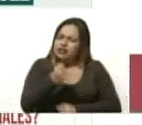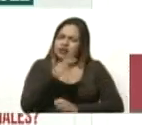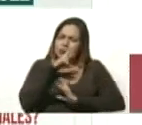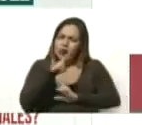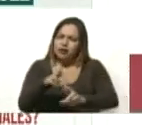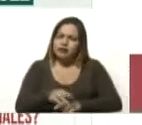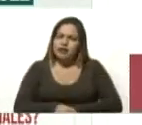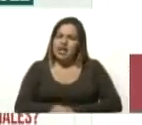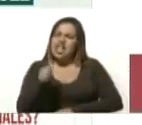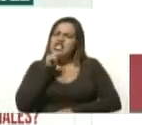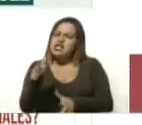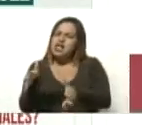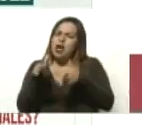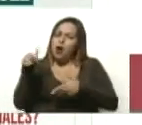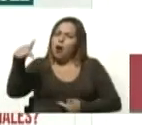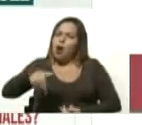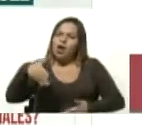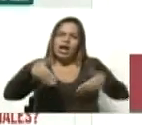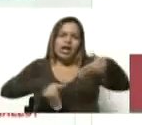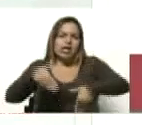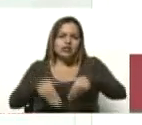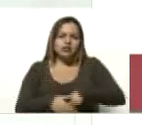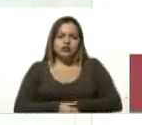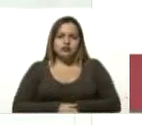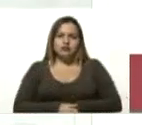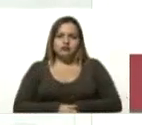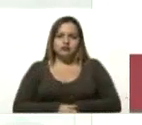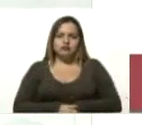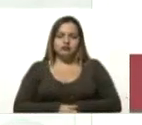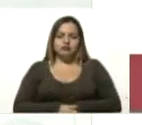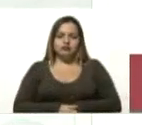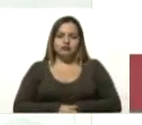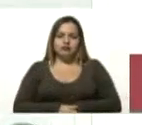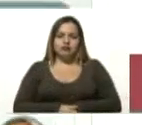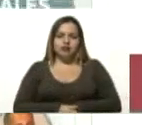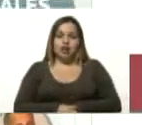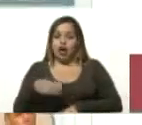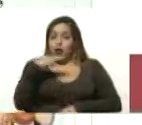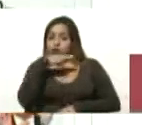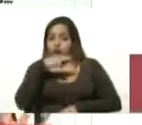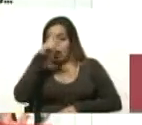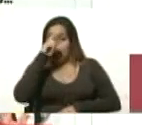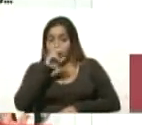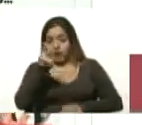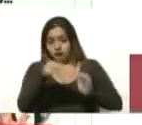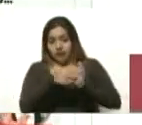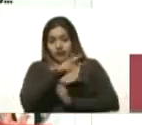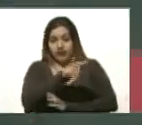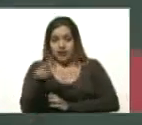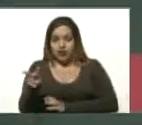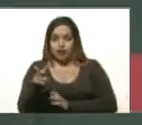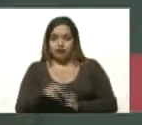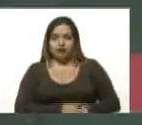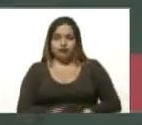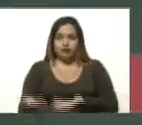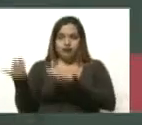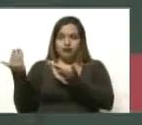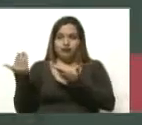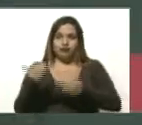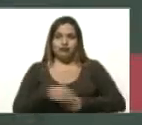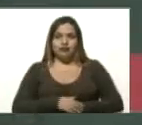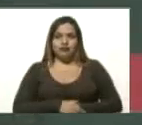¿Quién ganaría hoy las elecciones presidenciales? Monitor País, Interlace, octubre 2022. Pues bien, el resultado